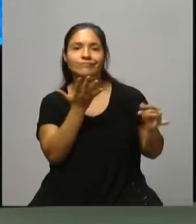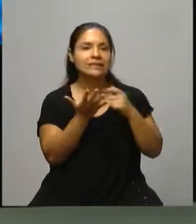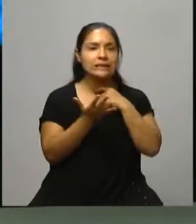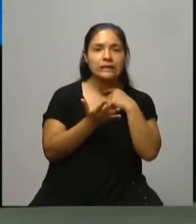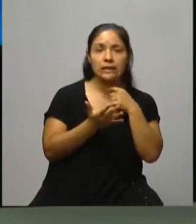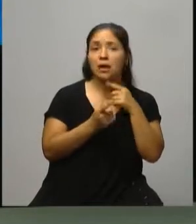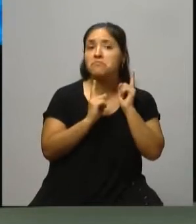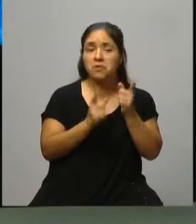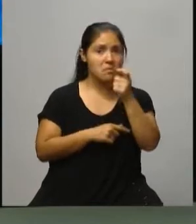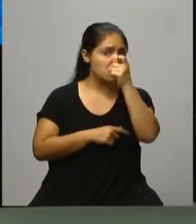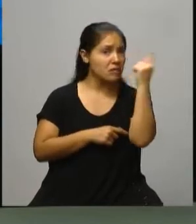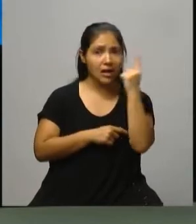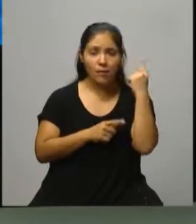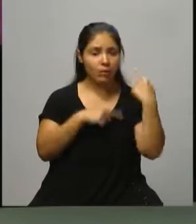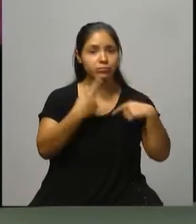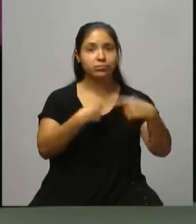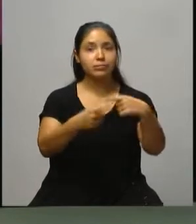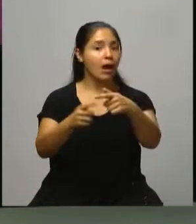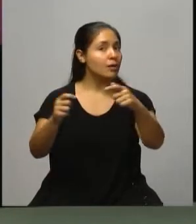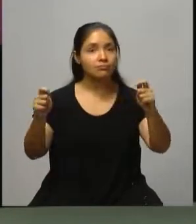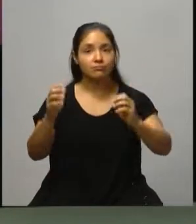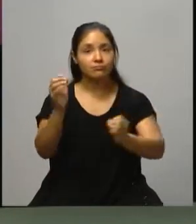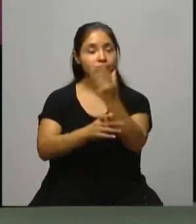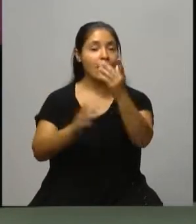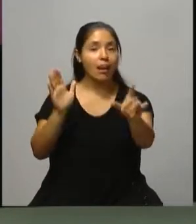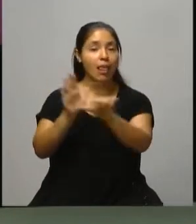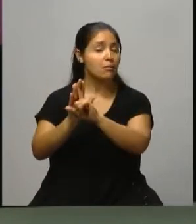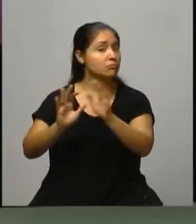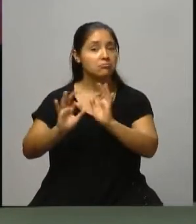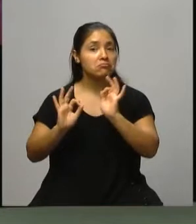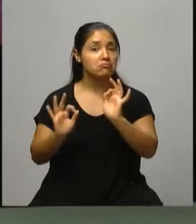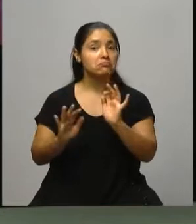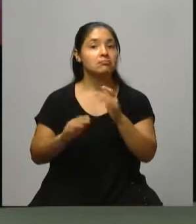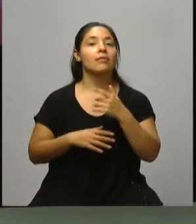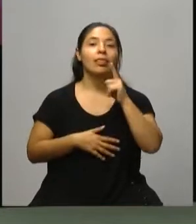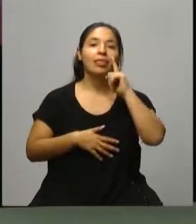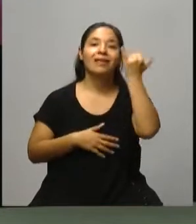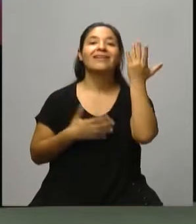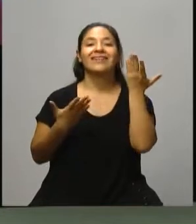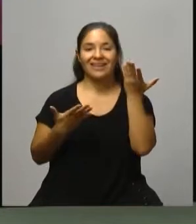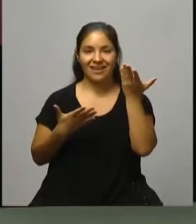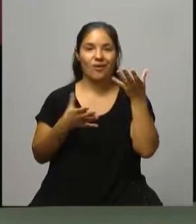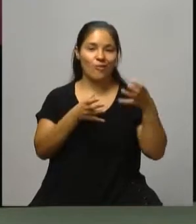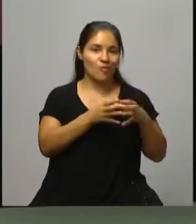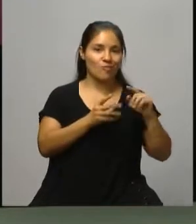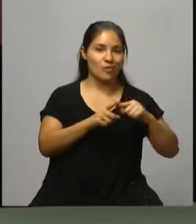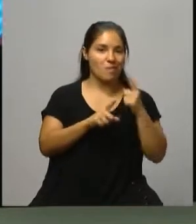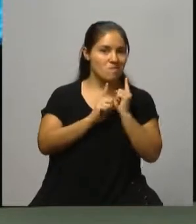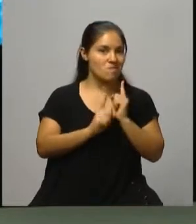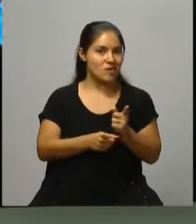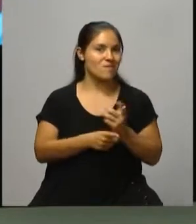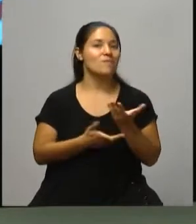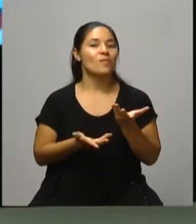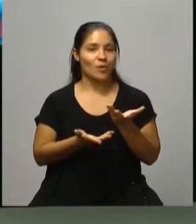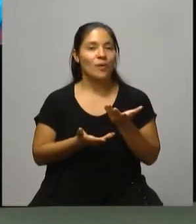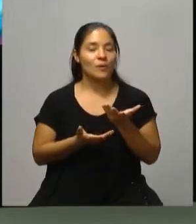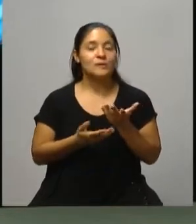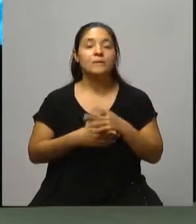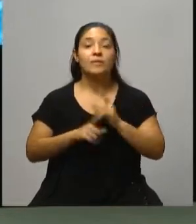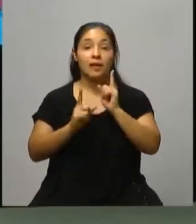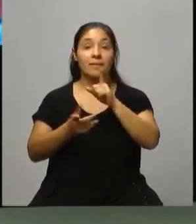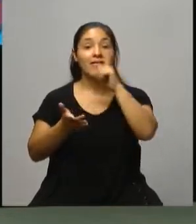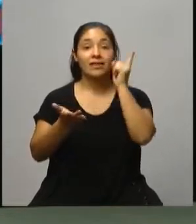o el tema de lo que pasó en el sur de la provincia con ese otorgamiento que hizo tan cuestionado el